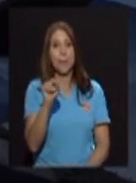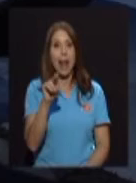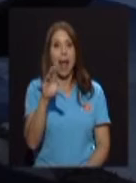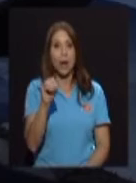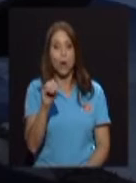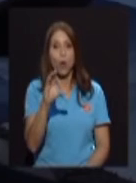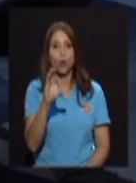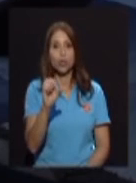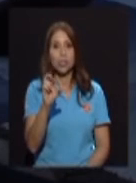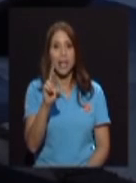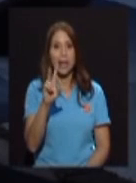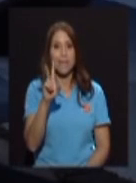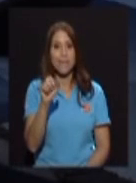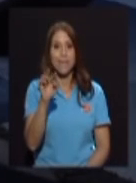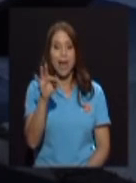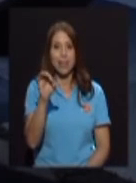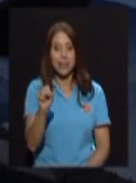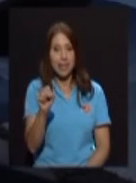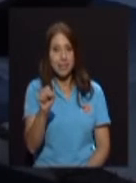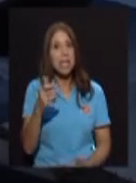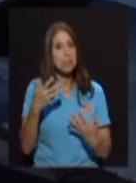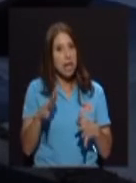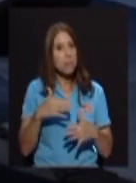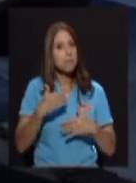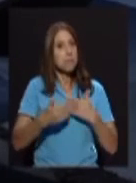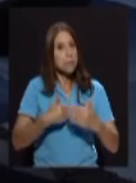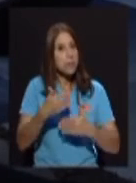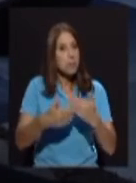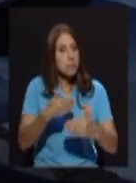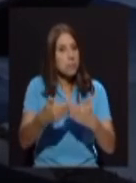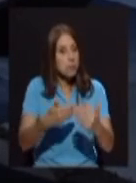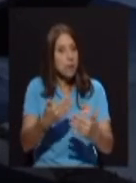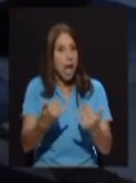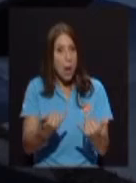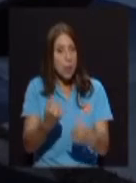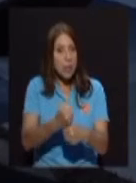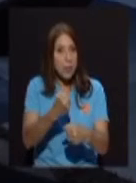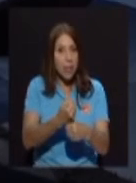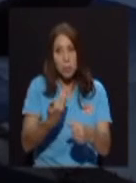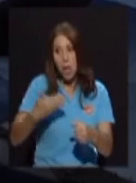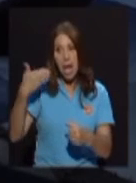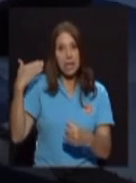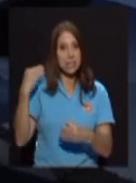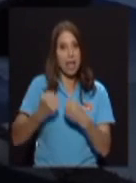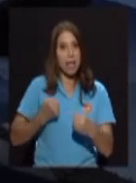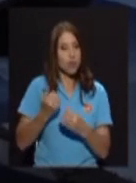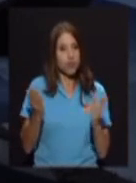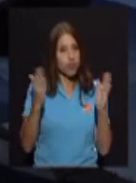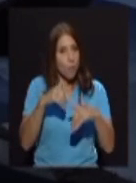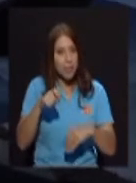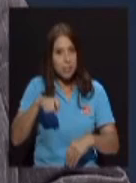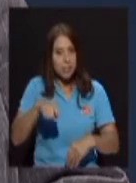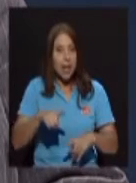ha venido lentamente moviéndose en un espacio en el que no había muchas necesidades hace algunos años, pero que eso